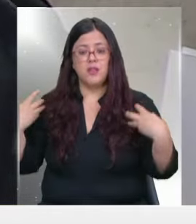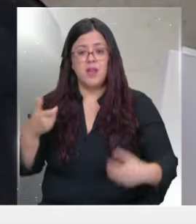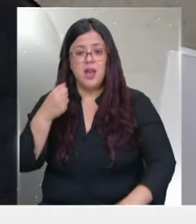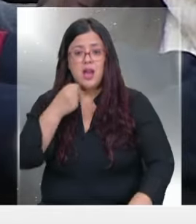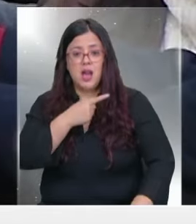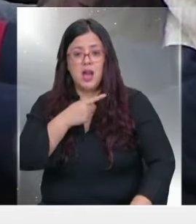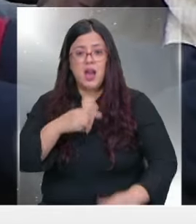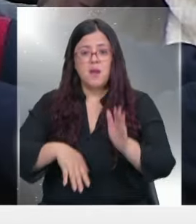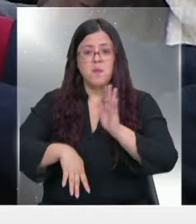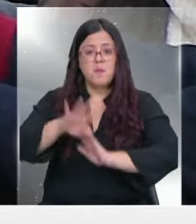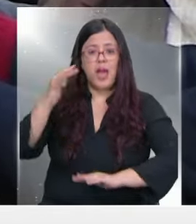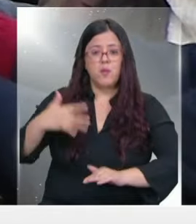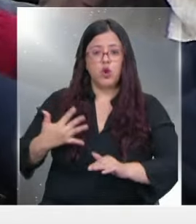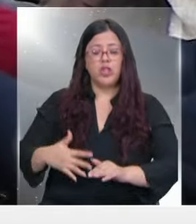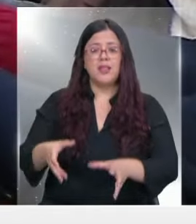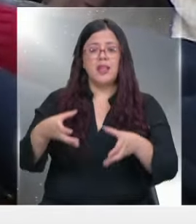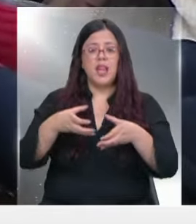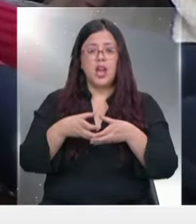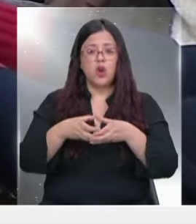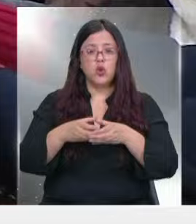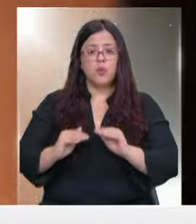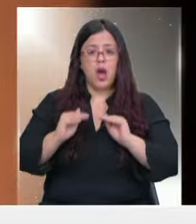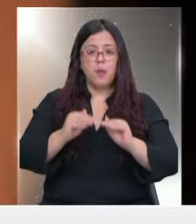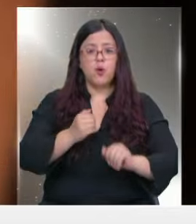más importantes del oficialismo.